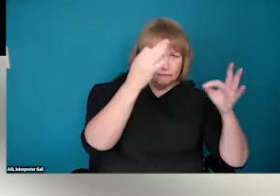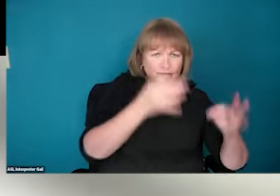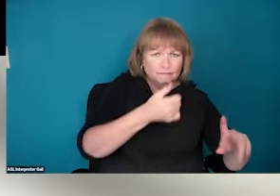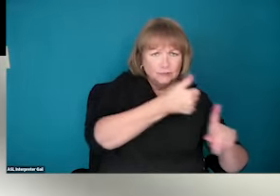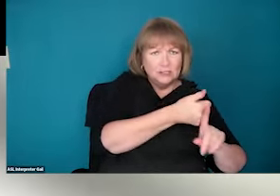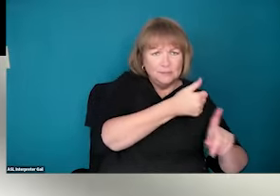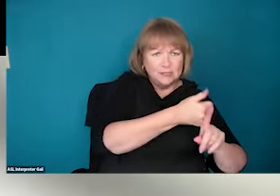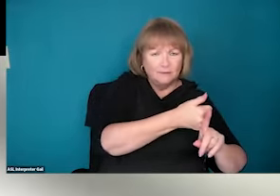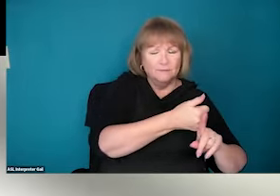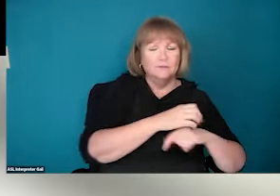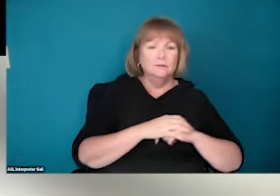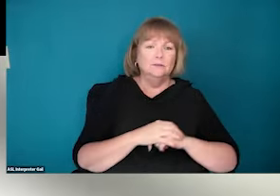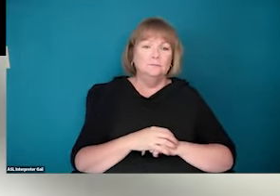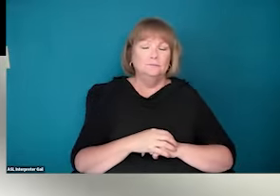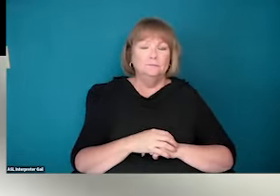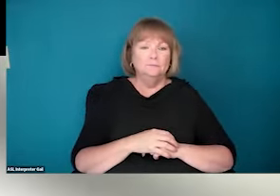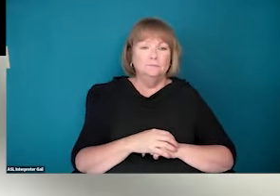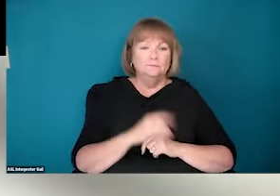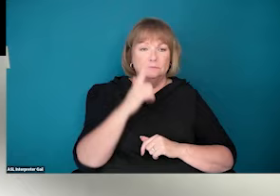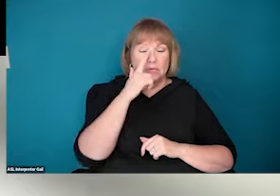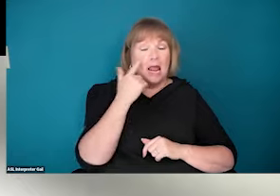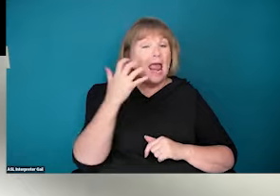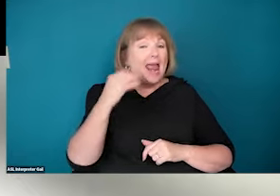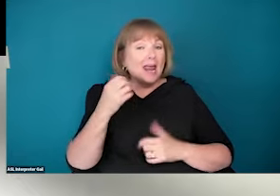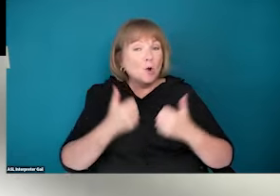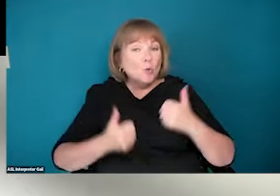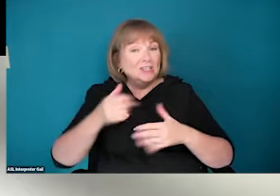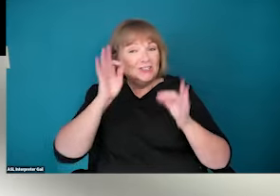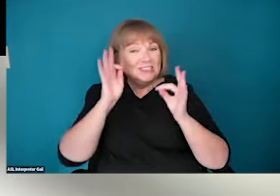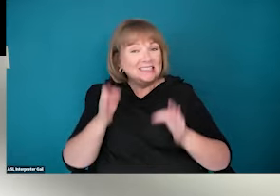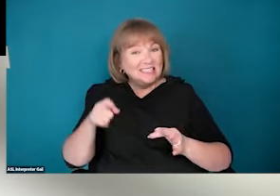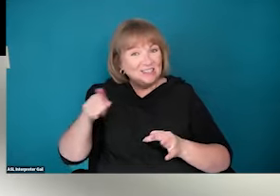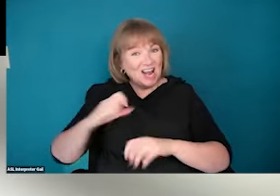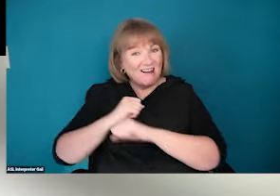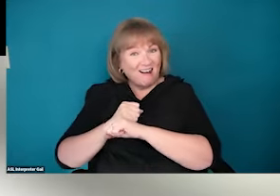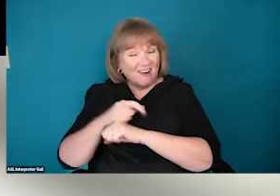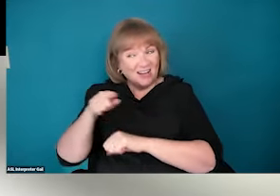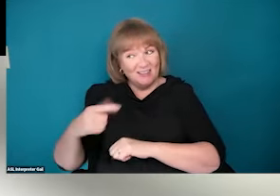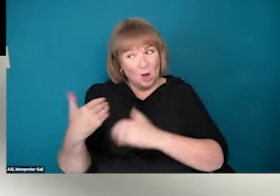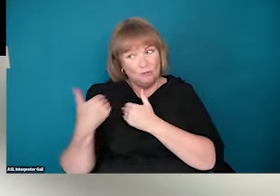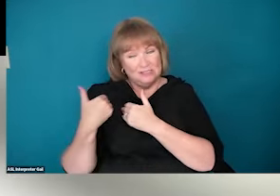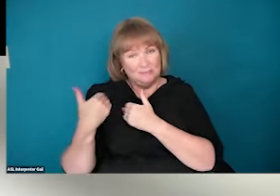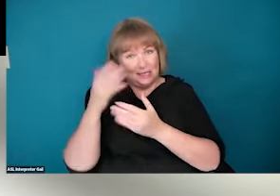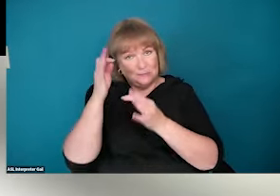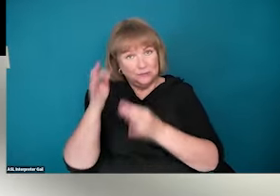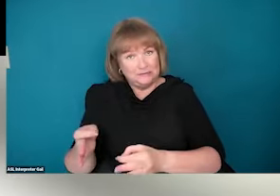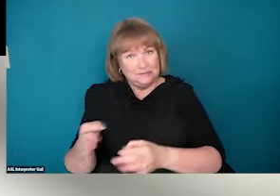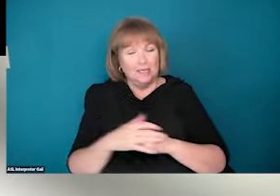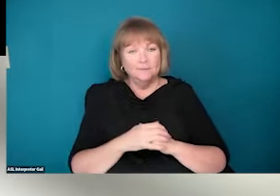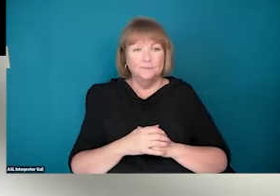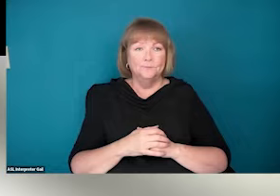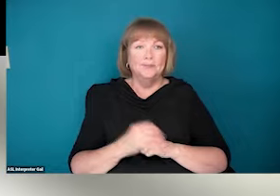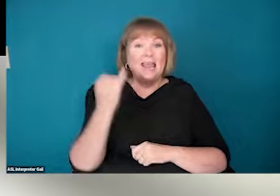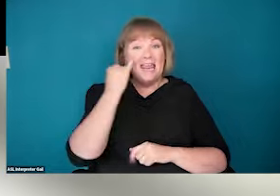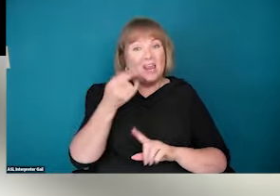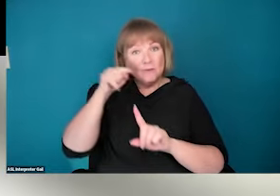ser bastante clara de cómo la persona puede o no y en qué capacidad tomar las